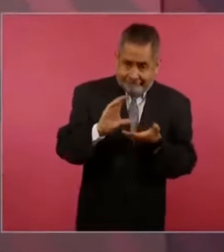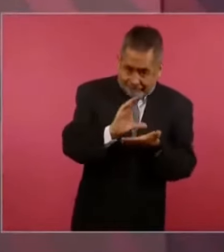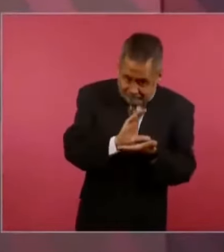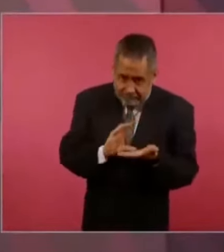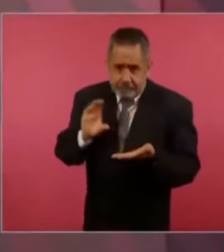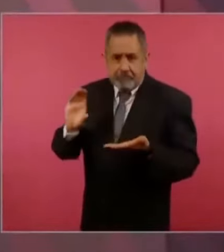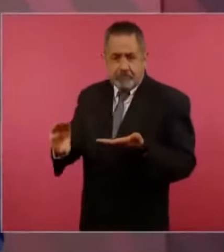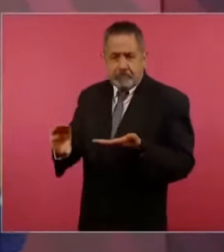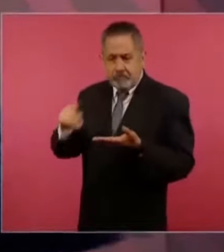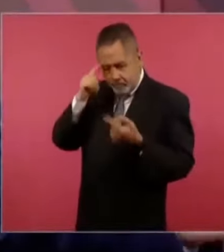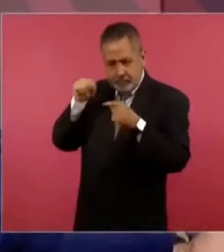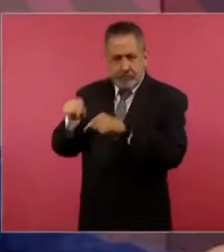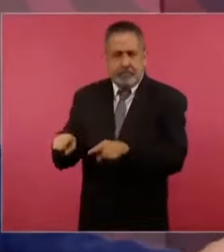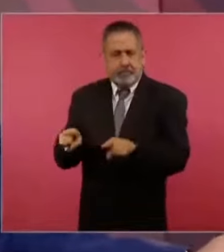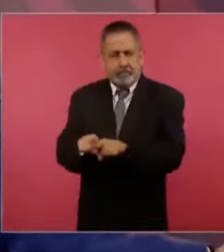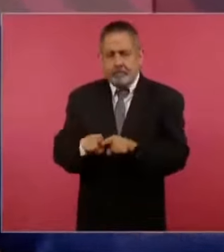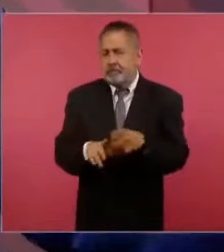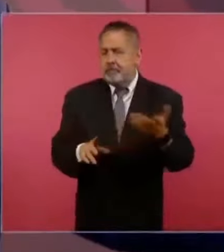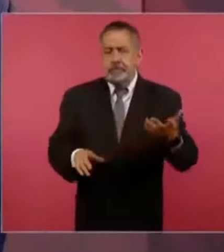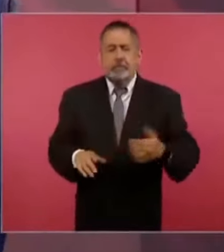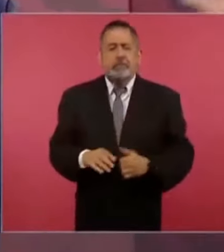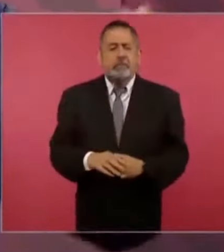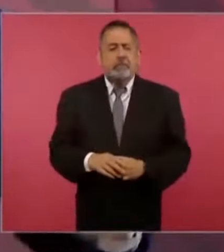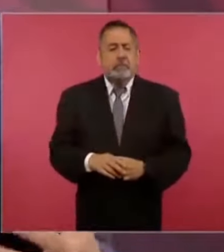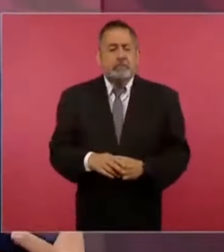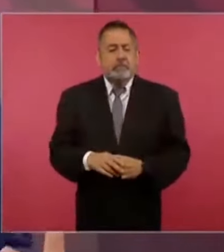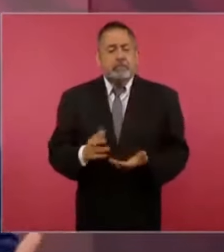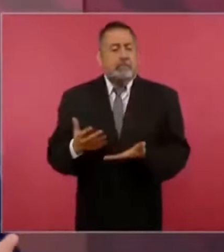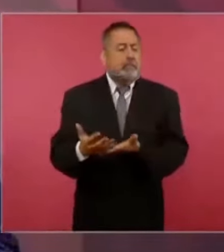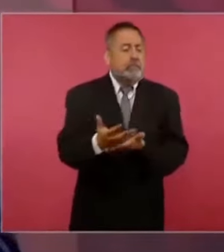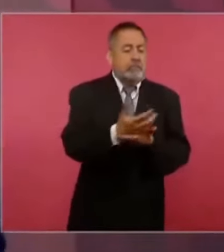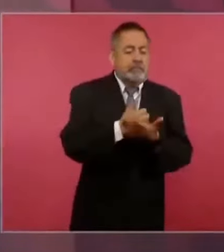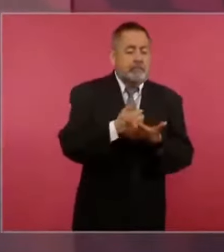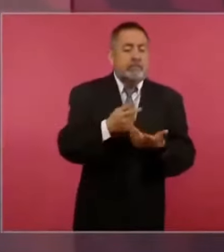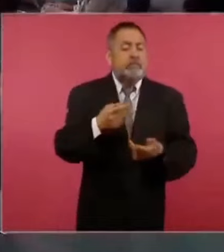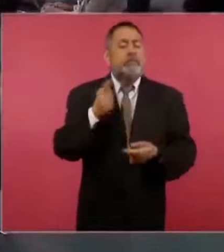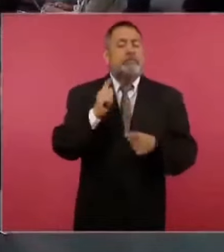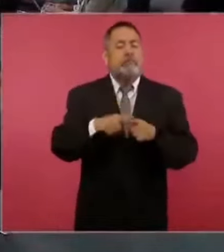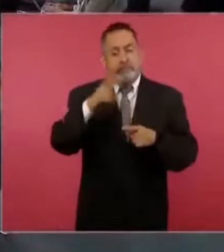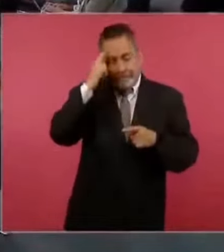robado todo lo que se ahorró